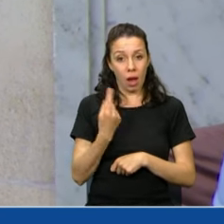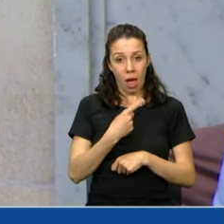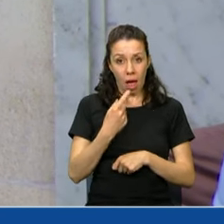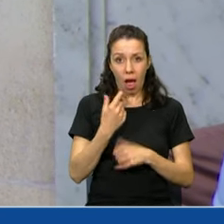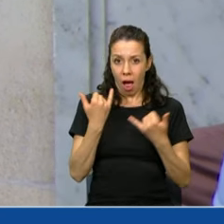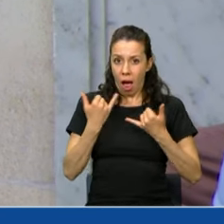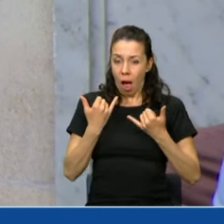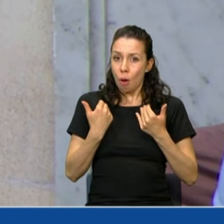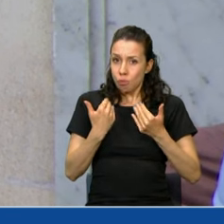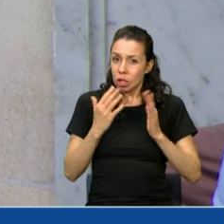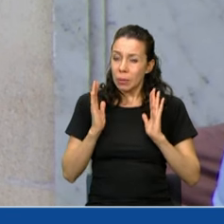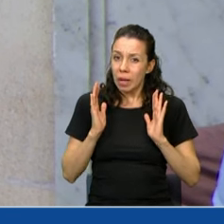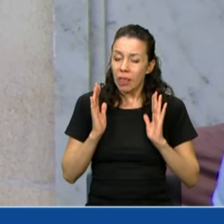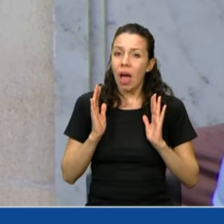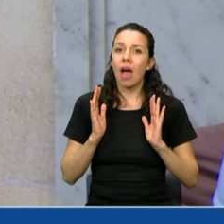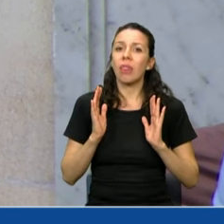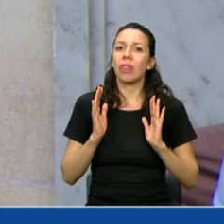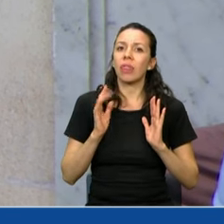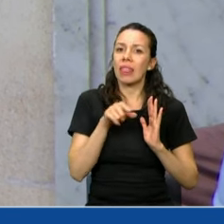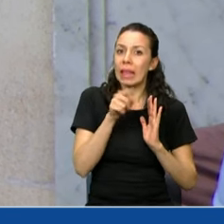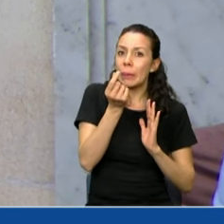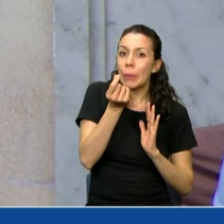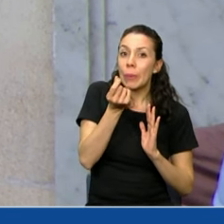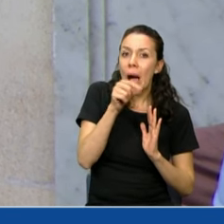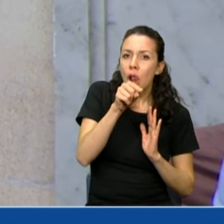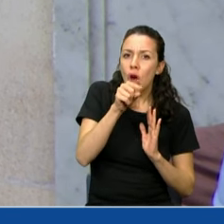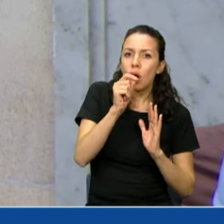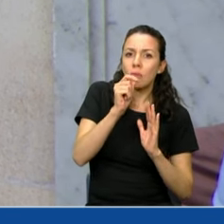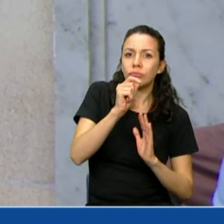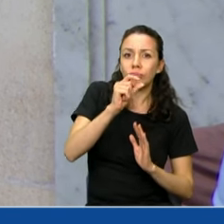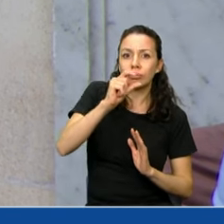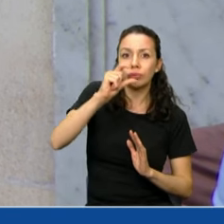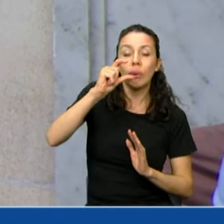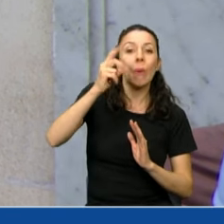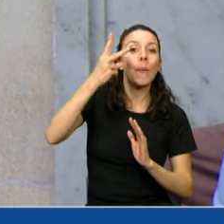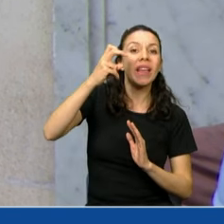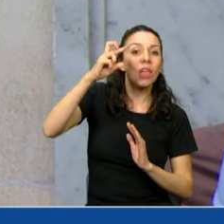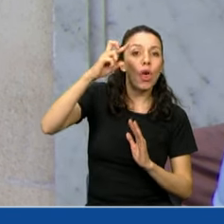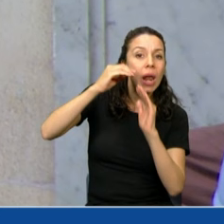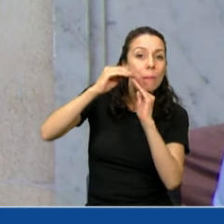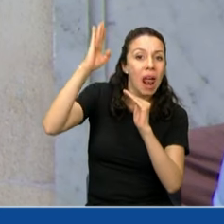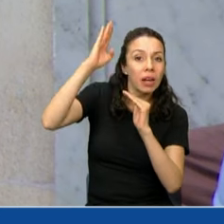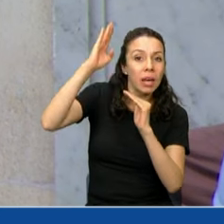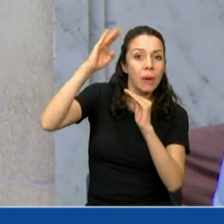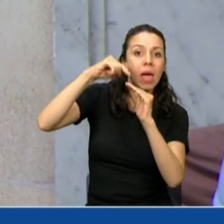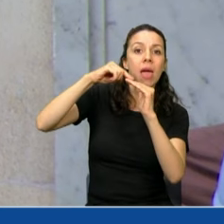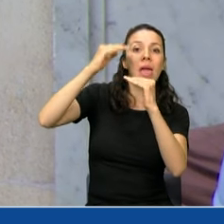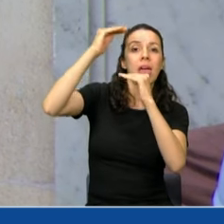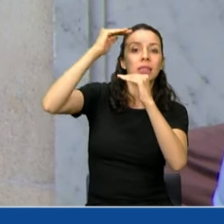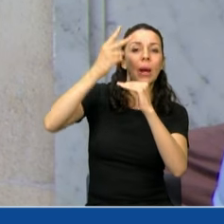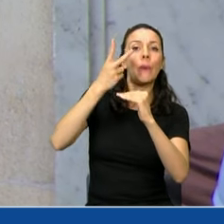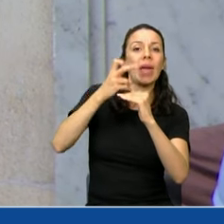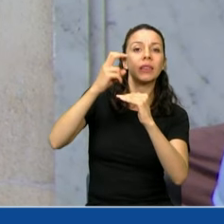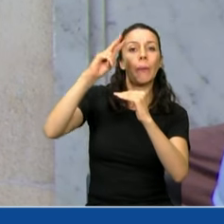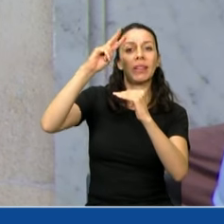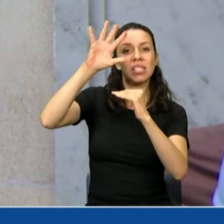posibilidad de que este valor aumente los 20 entre los 20 y